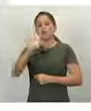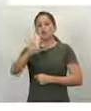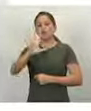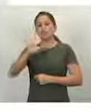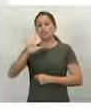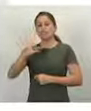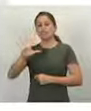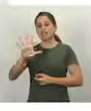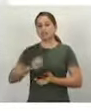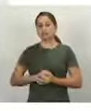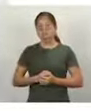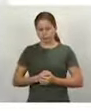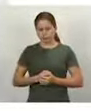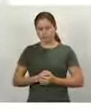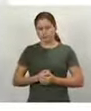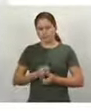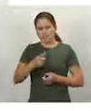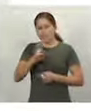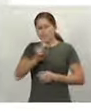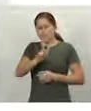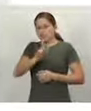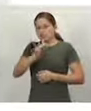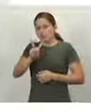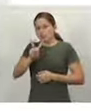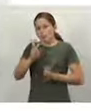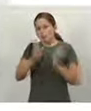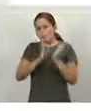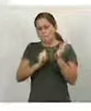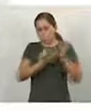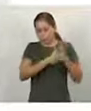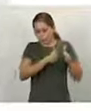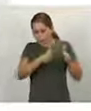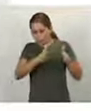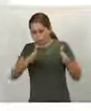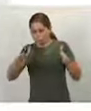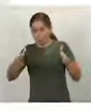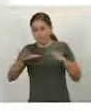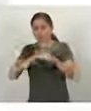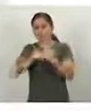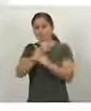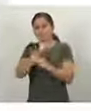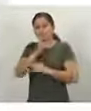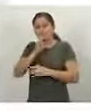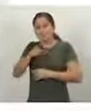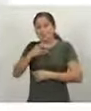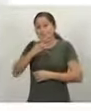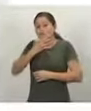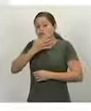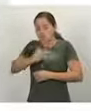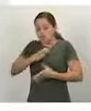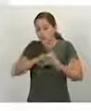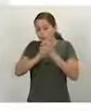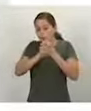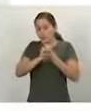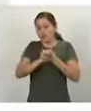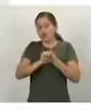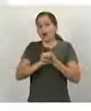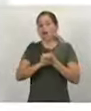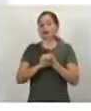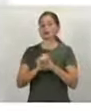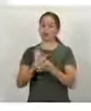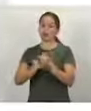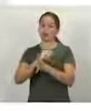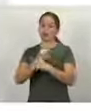1955, tras 22 meses de encierro, Fidel y sus compañeros salen de la